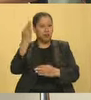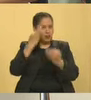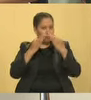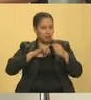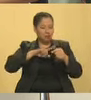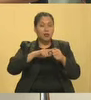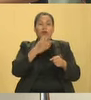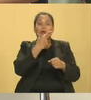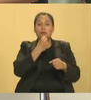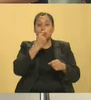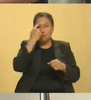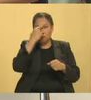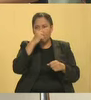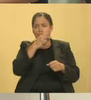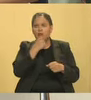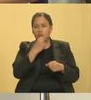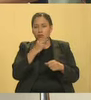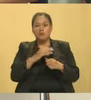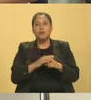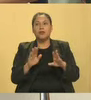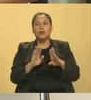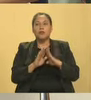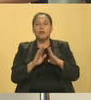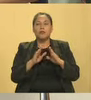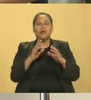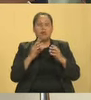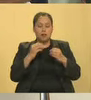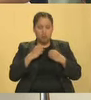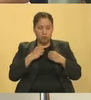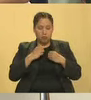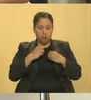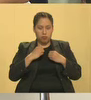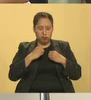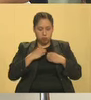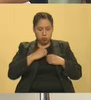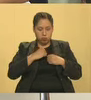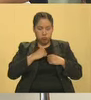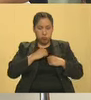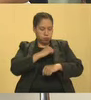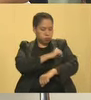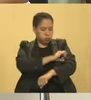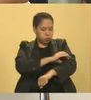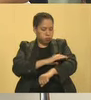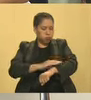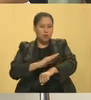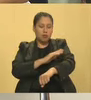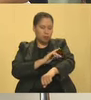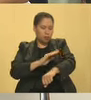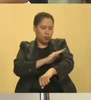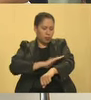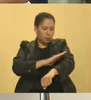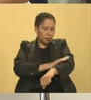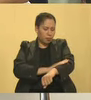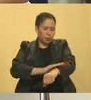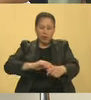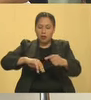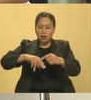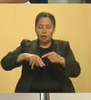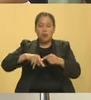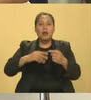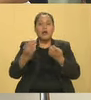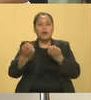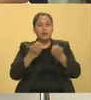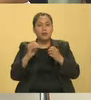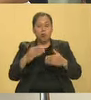este movimiento que hace que el vello se elimine, se ven los brazos muy padres, las piernas, y cuando haces ejercicio o